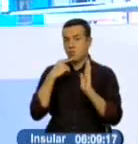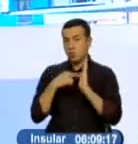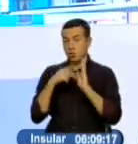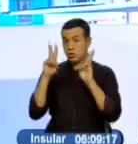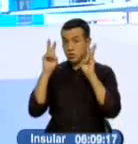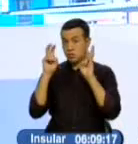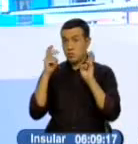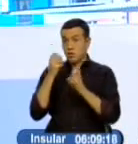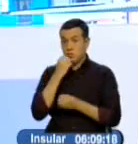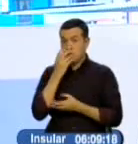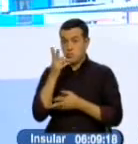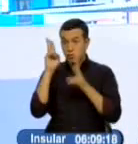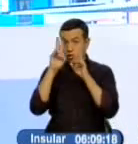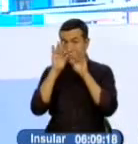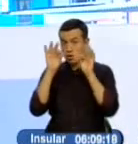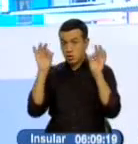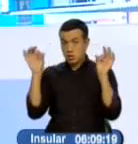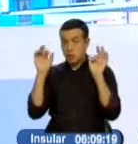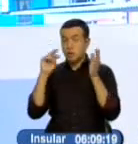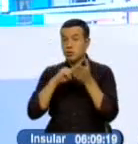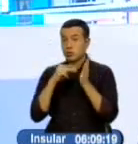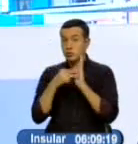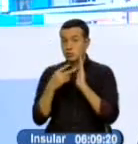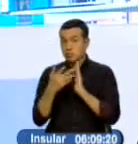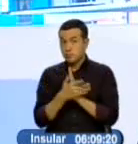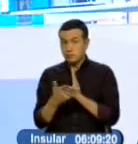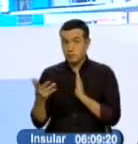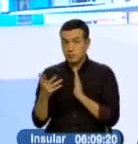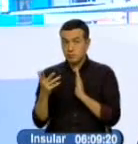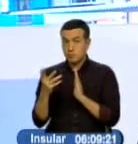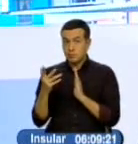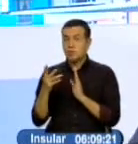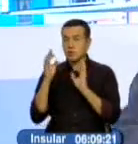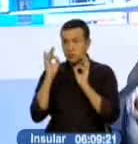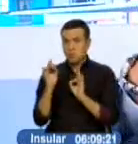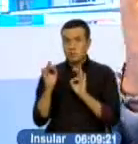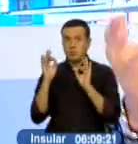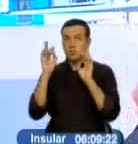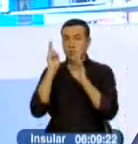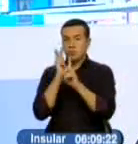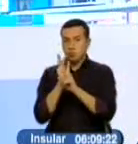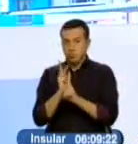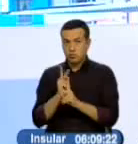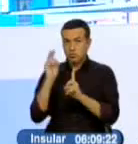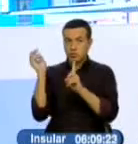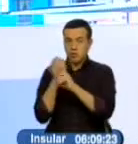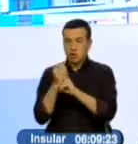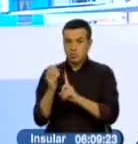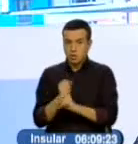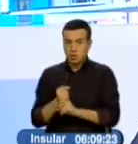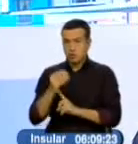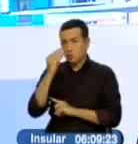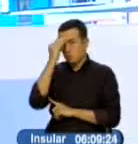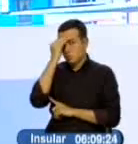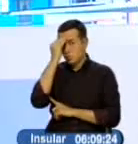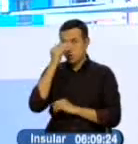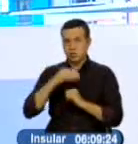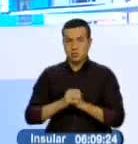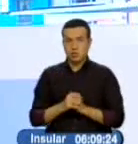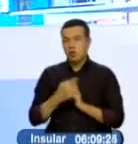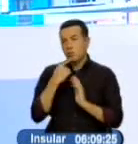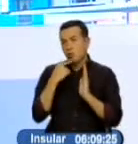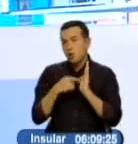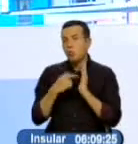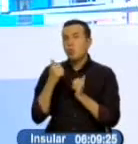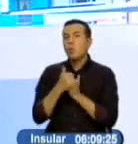de calidad, creo que se resume muy bien o se sintetiza muy bien en los aspectos de logros educativos. Es decir, cuáles son